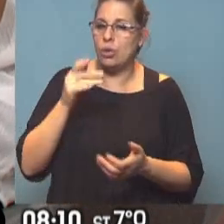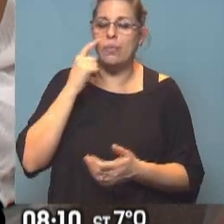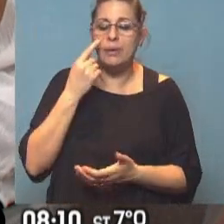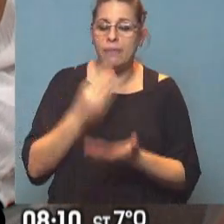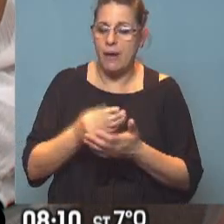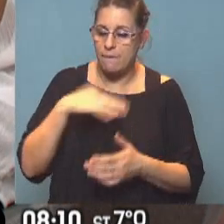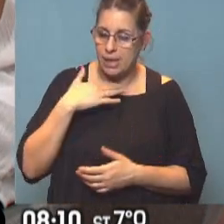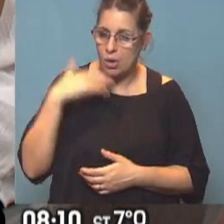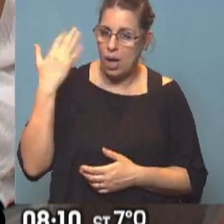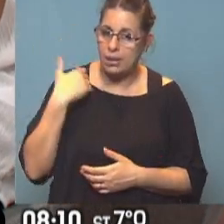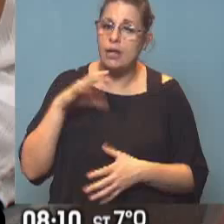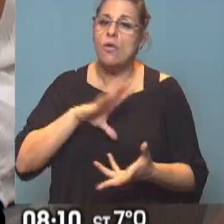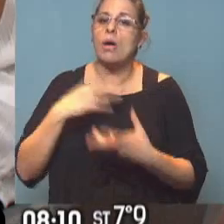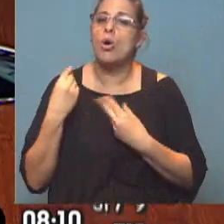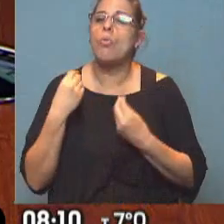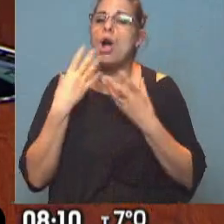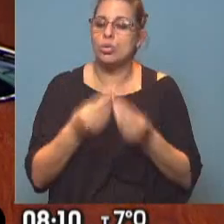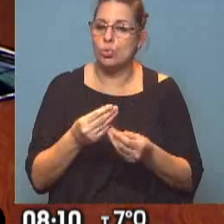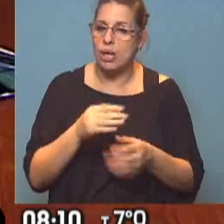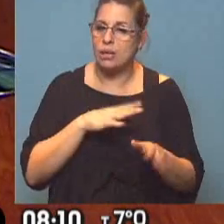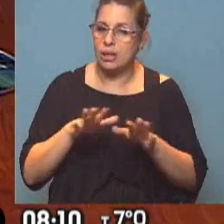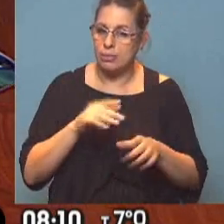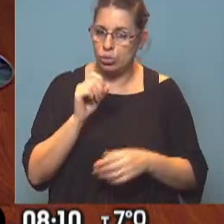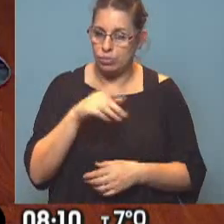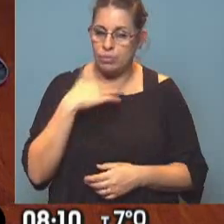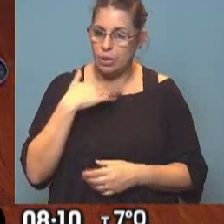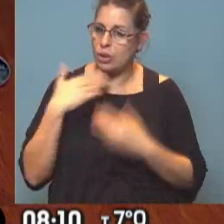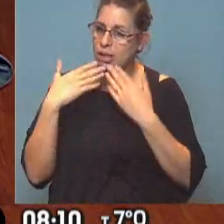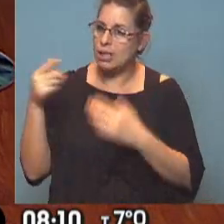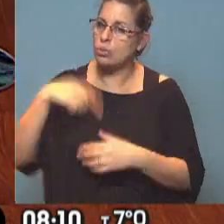cómo ayudar ante lo que ocurrió ante el terremoto. Gracias a ustedes y buen día. Okay.